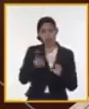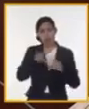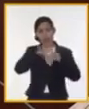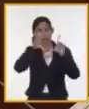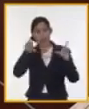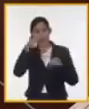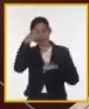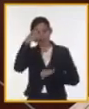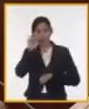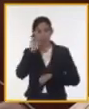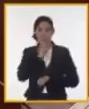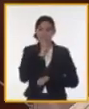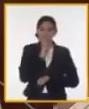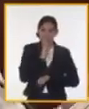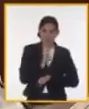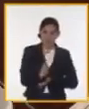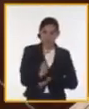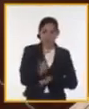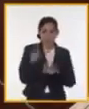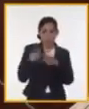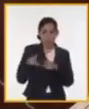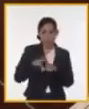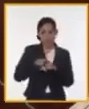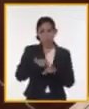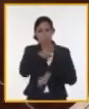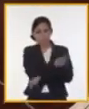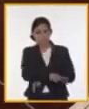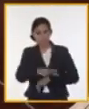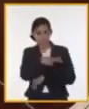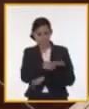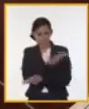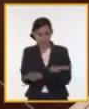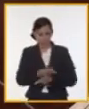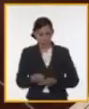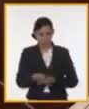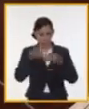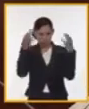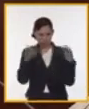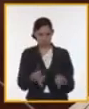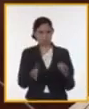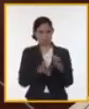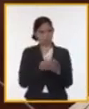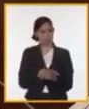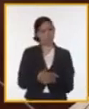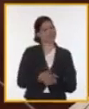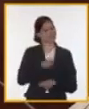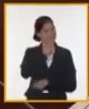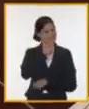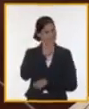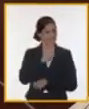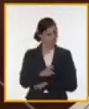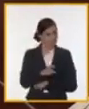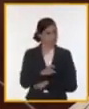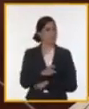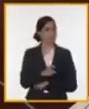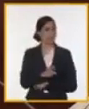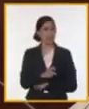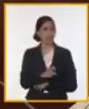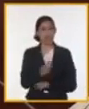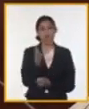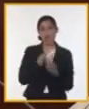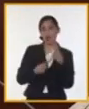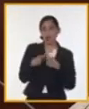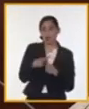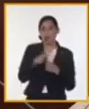difícilmente se encuentra otro país donde la historia esté tan presente también en los medios de comunicación. Y, sin embargo, siempre nos hacemos